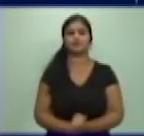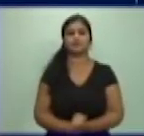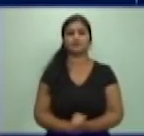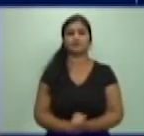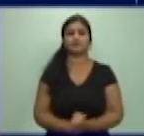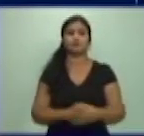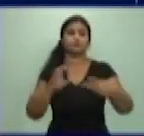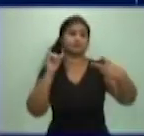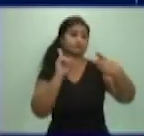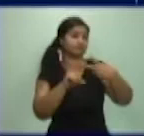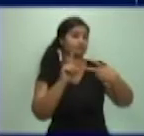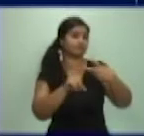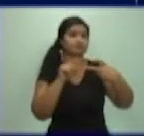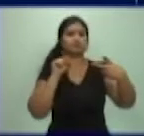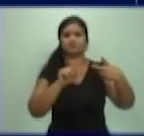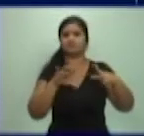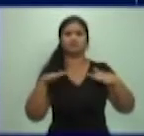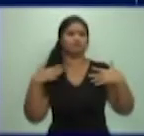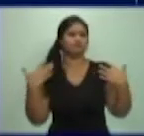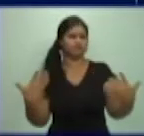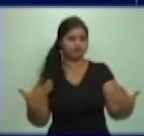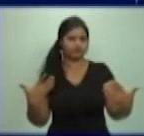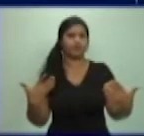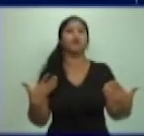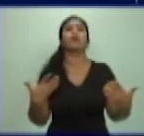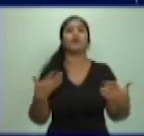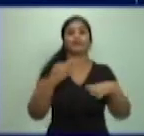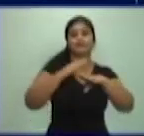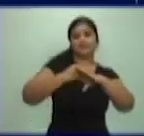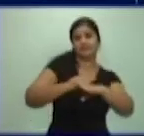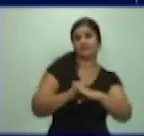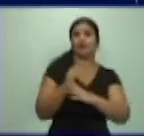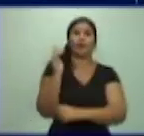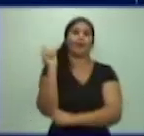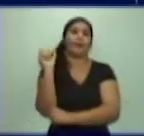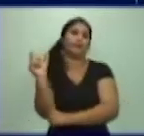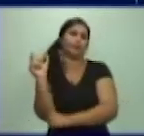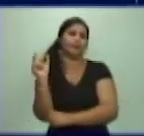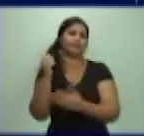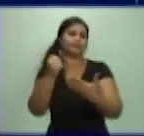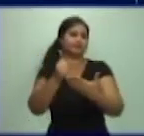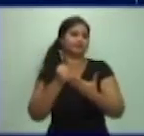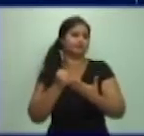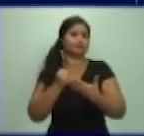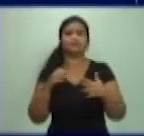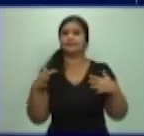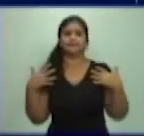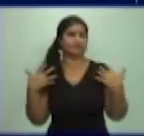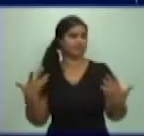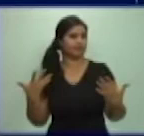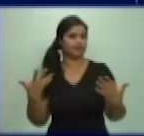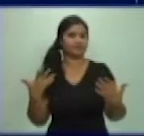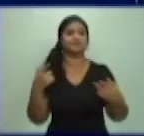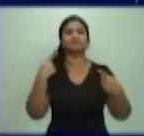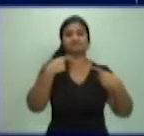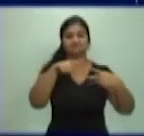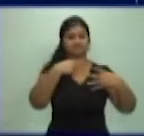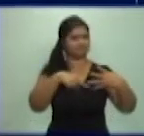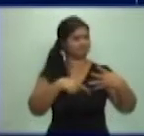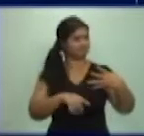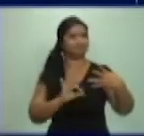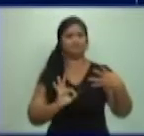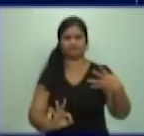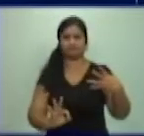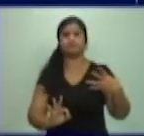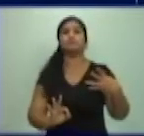supuesto, el arte de la palabra que nos aporta sensibilidad, gusto estético. Por supuesto, las